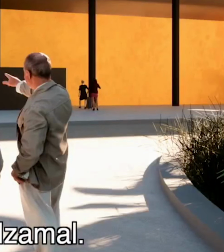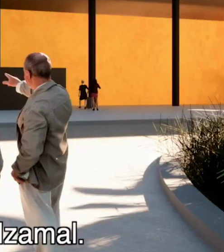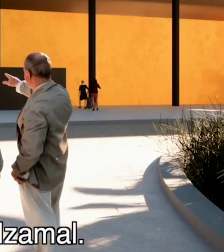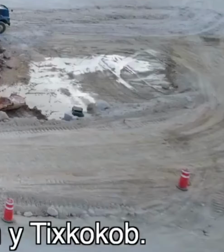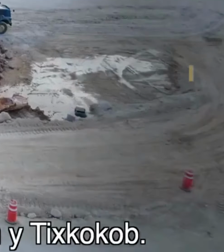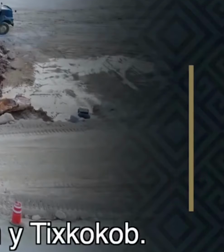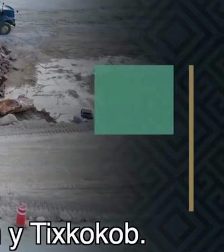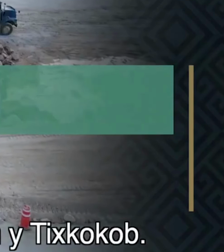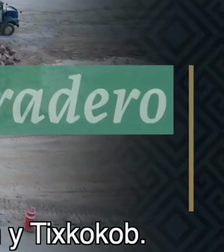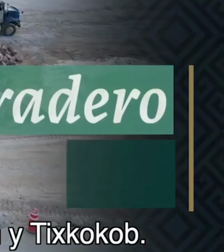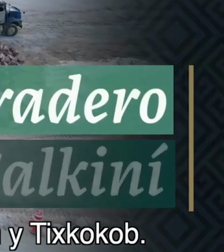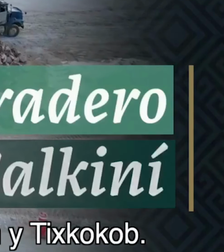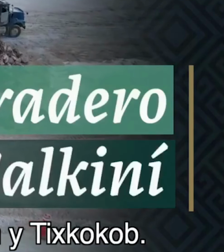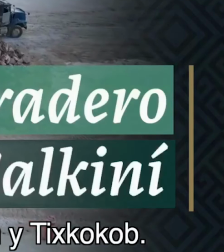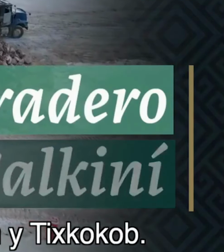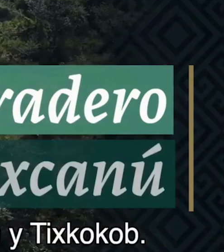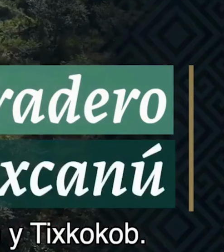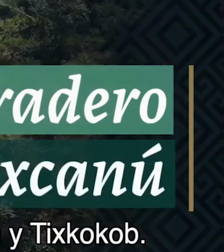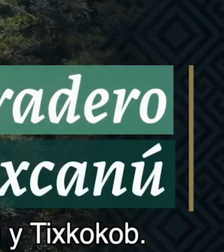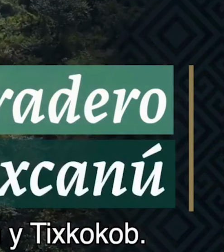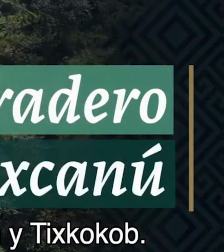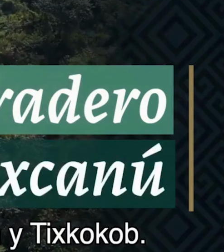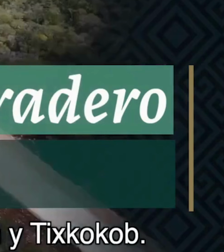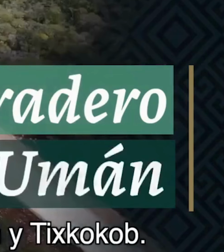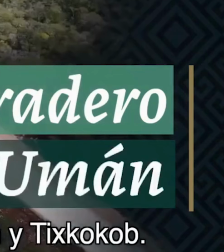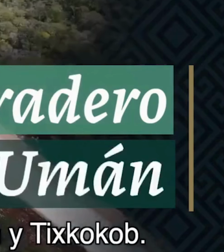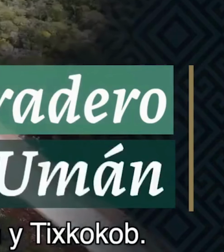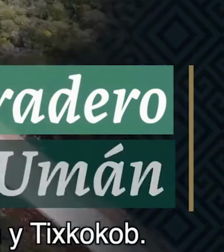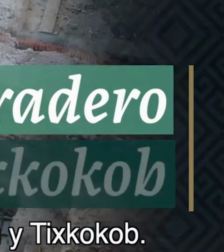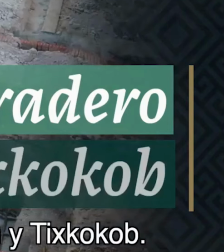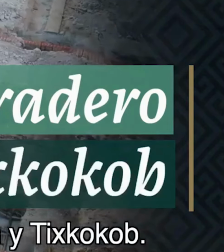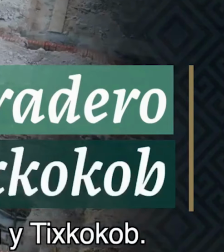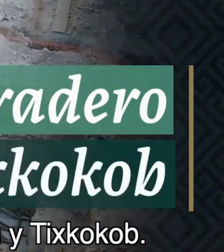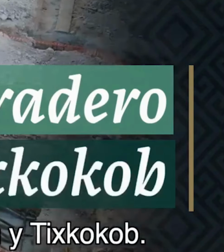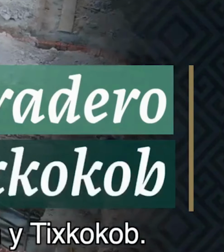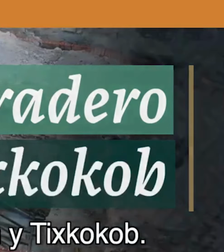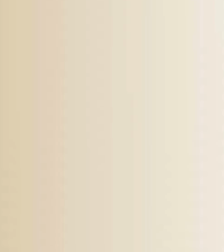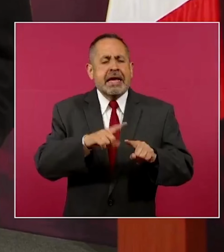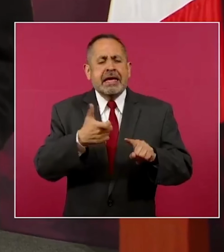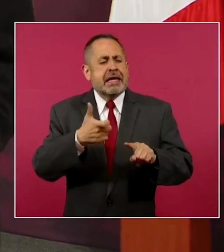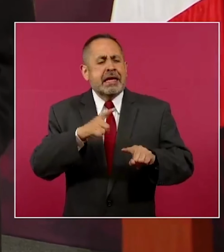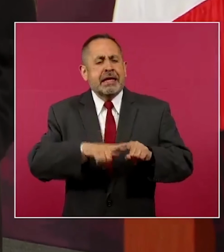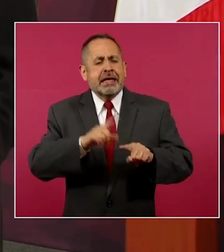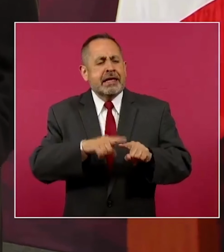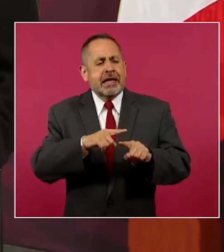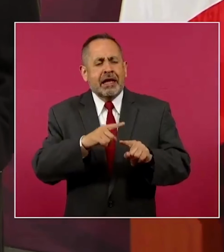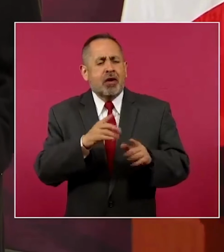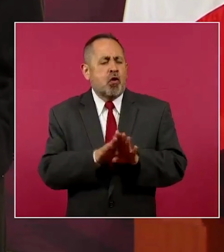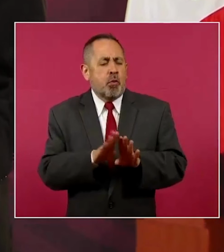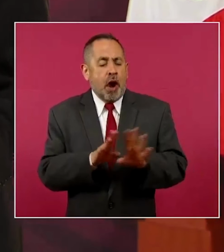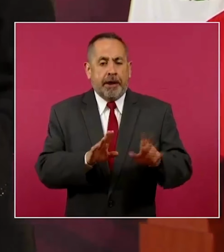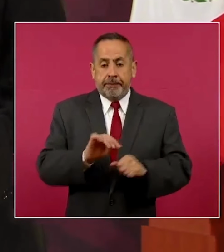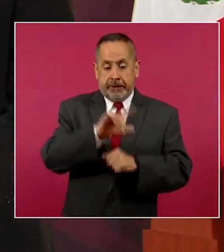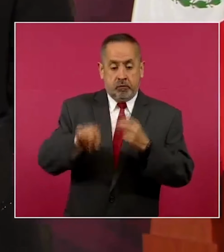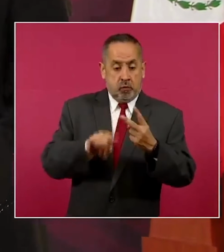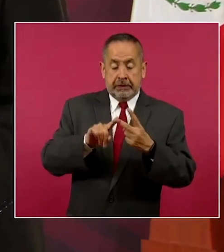Izamal, y los paraderos de Calquiní, Mashcanú, Humán y Tixcocob. Vamos a informar